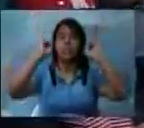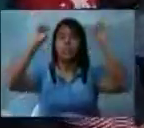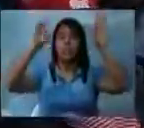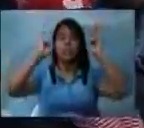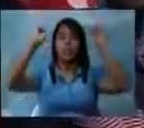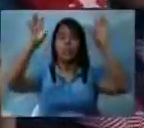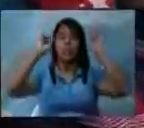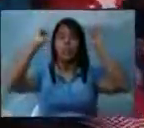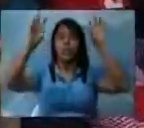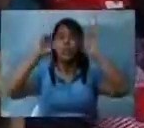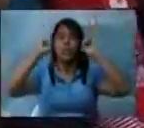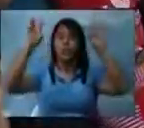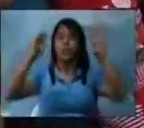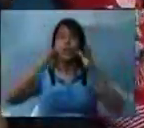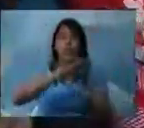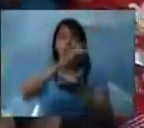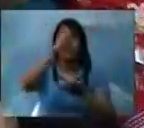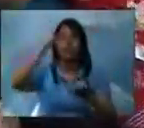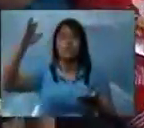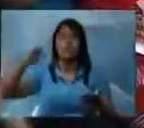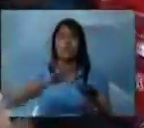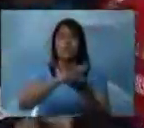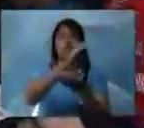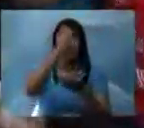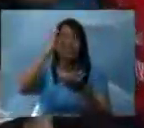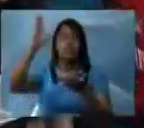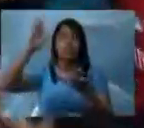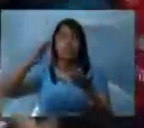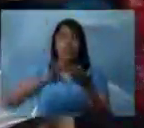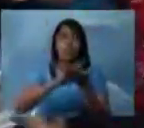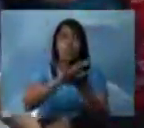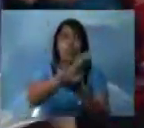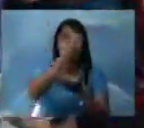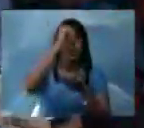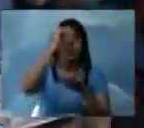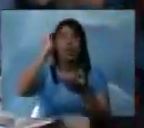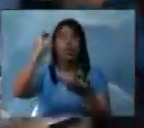Gloria a Dios, gloria a Dios, gloria a Dios, gloria a Dios.